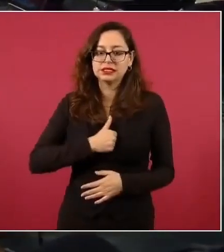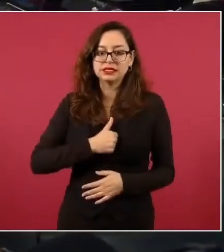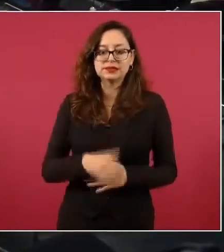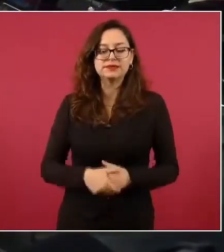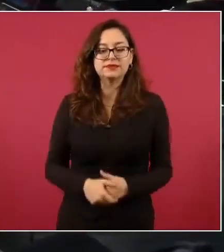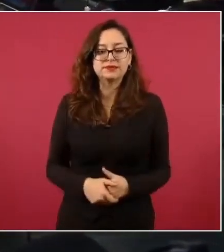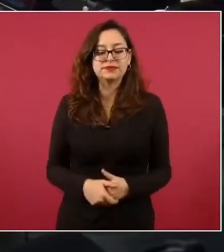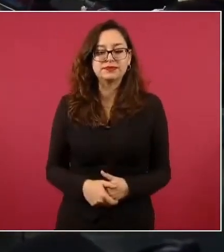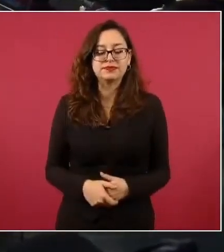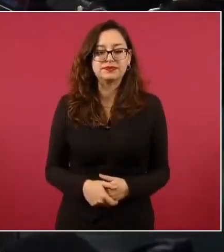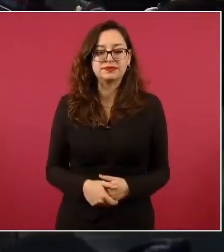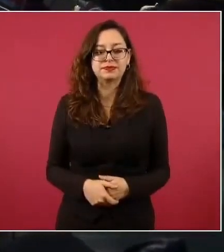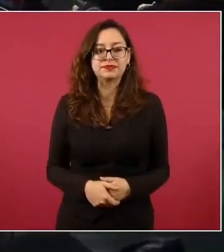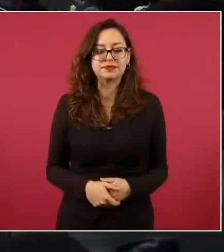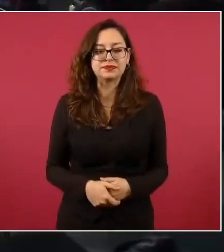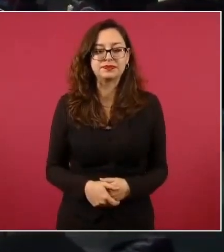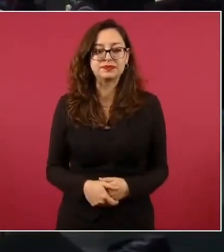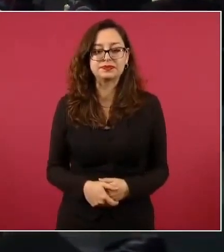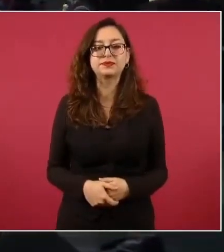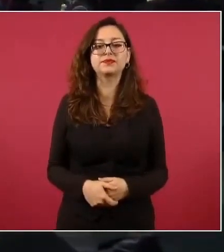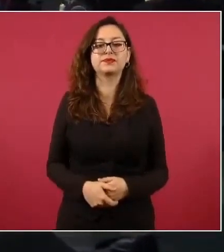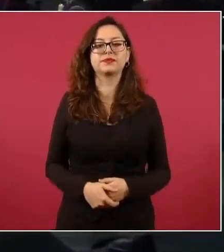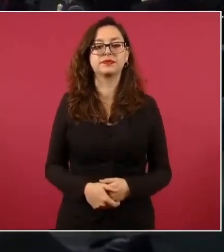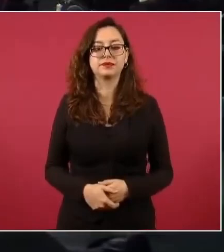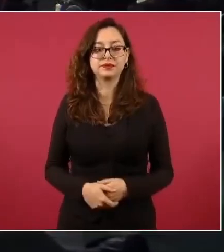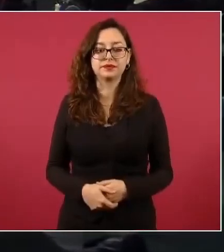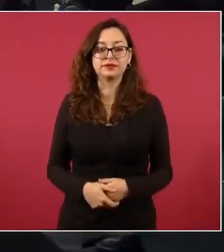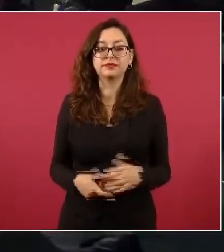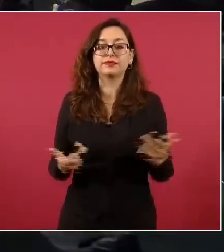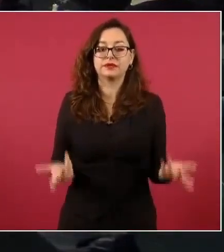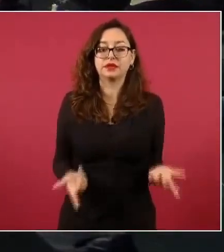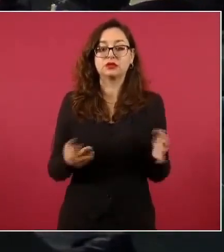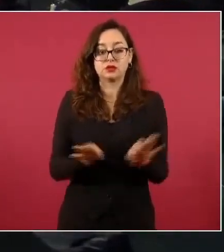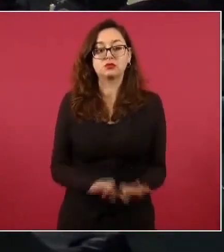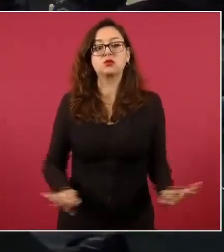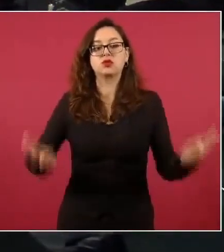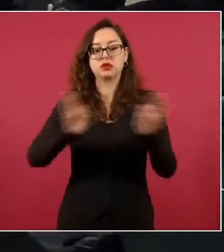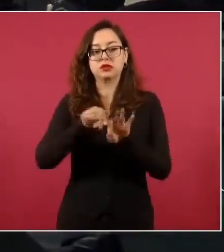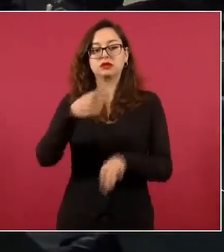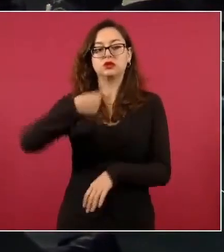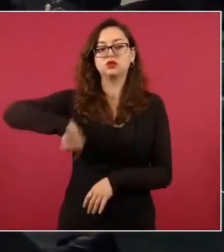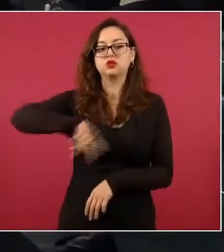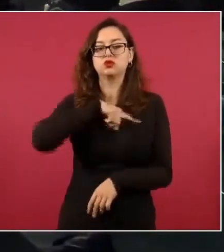Entonces, es muy importante seguir educando